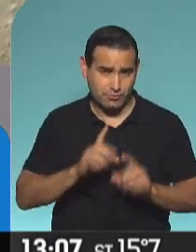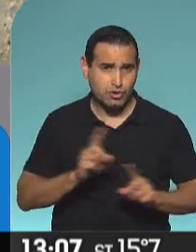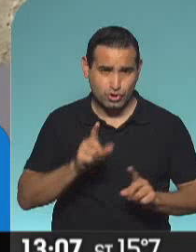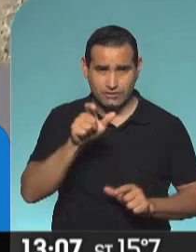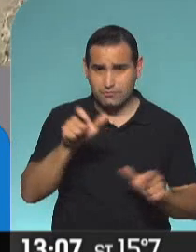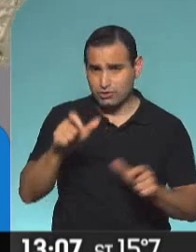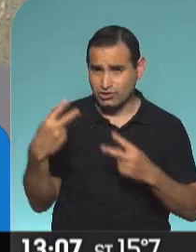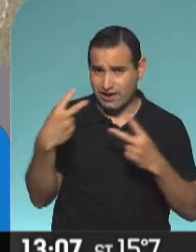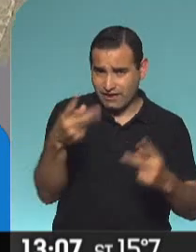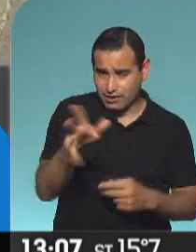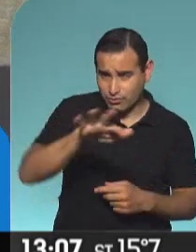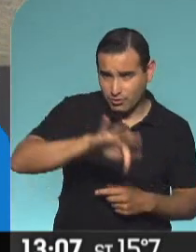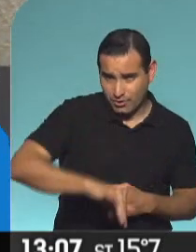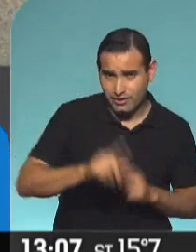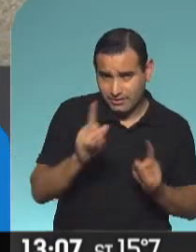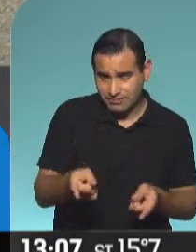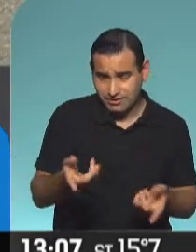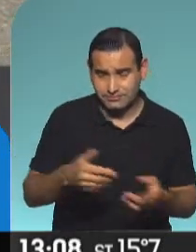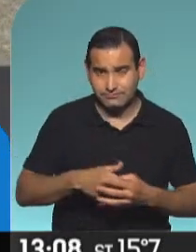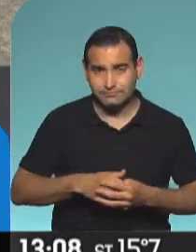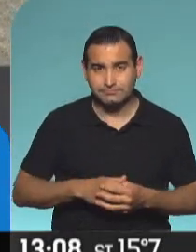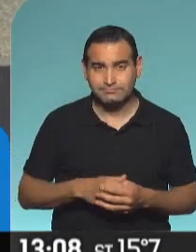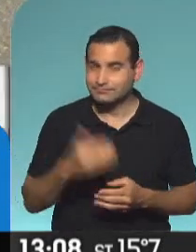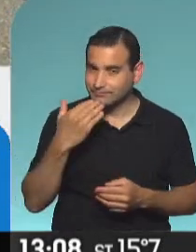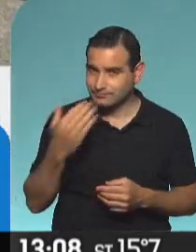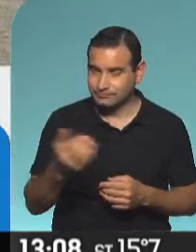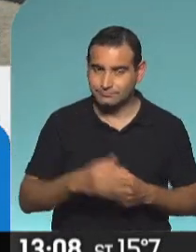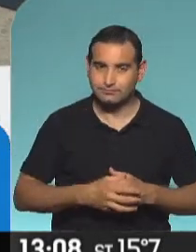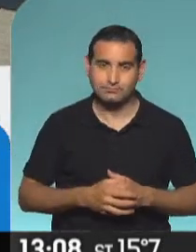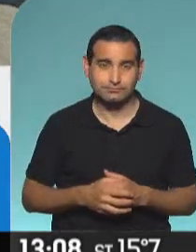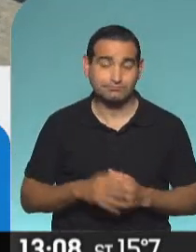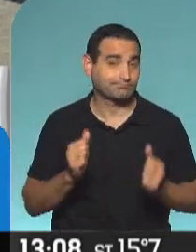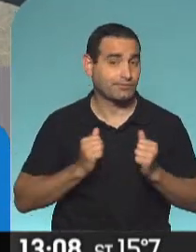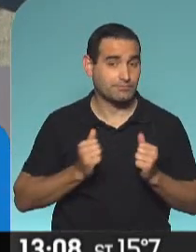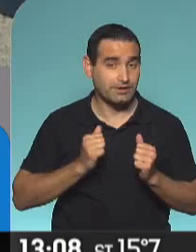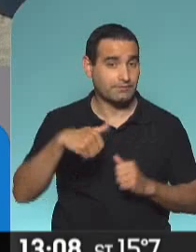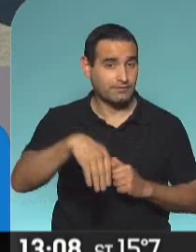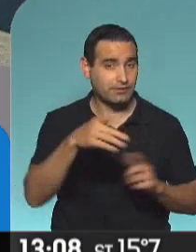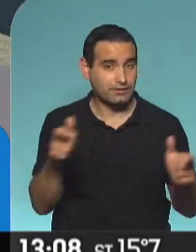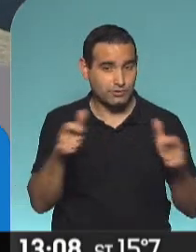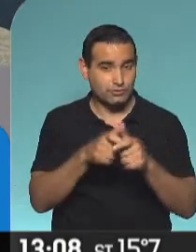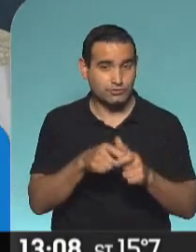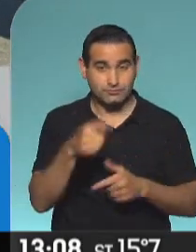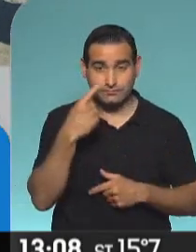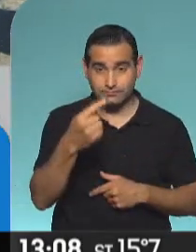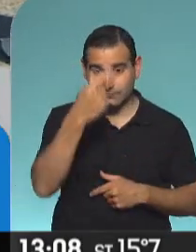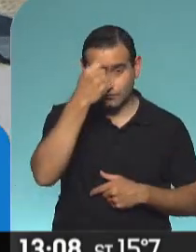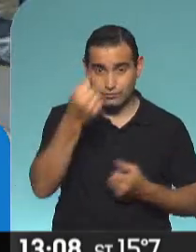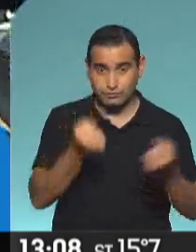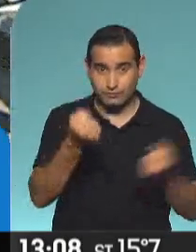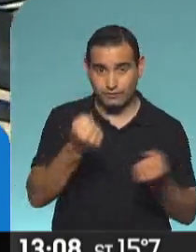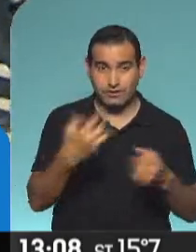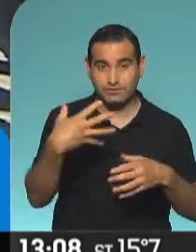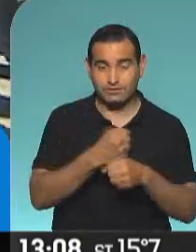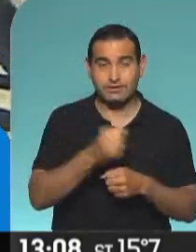nosotros cotidiano todos los días, ¿no? Está bien, gracias, A la espera entonces de esta reunión, estos son los choferes de varias de las líneas, sobre todo